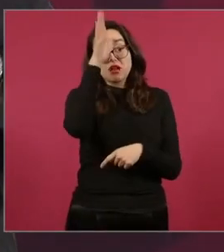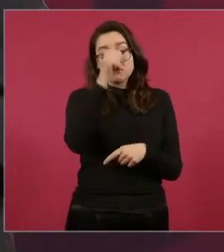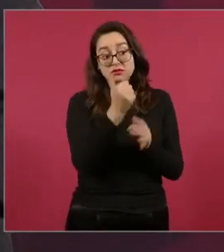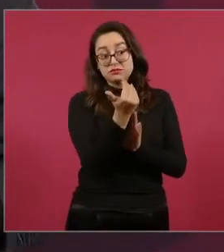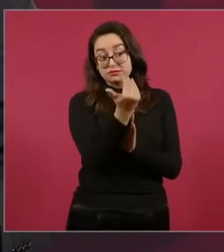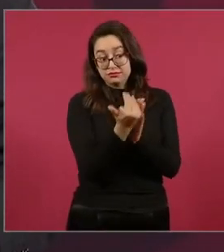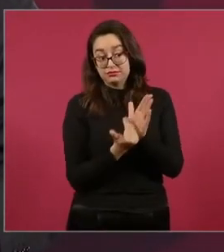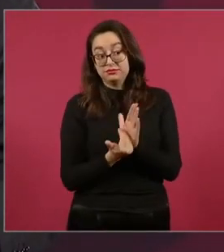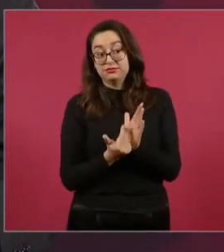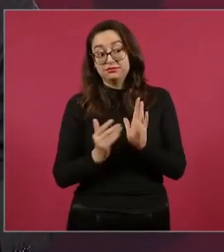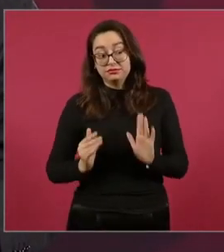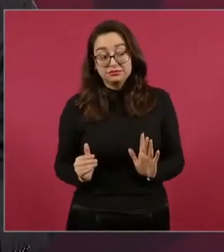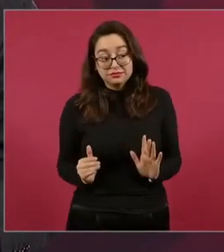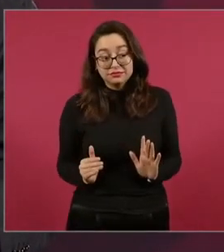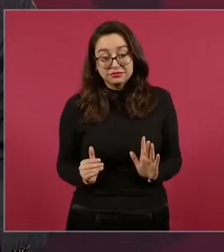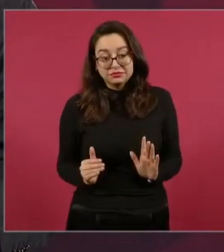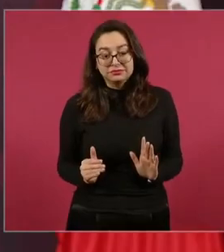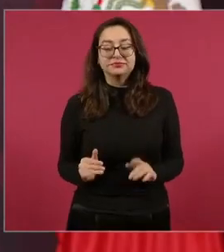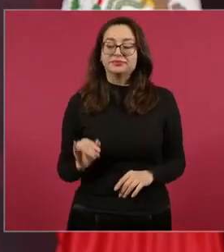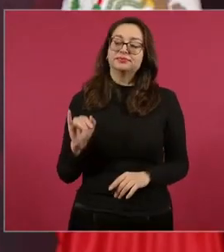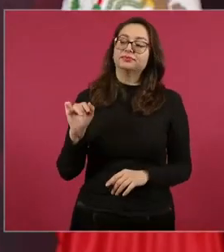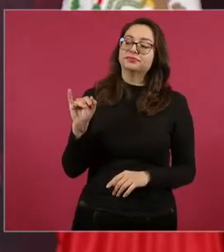aceptaron